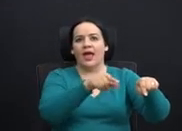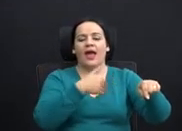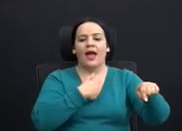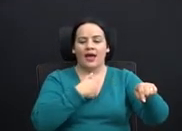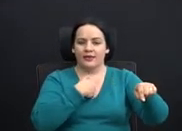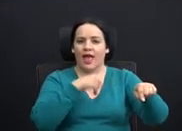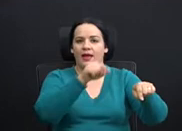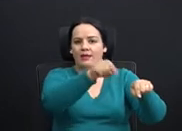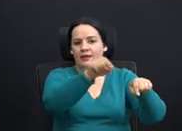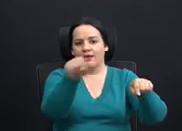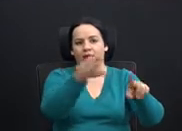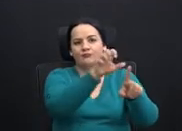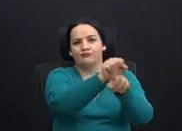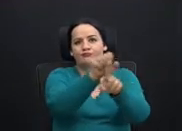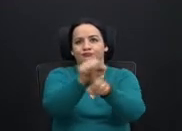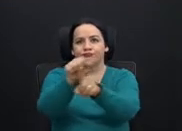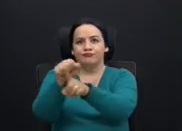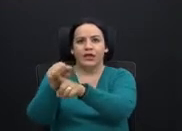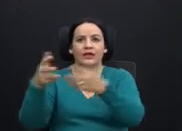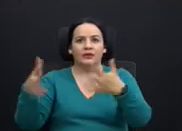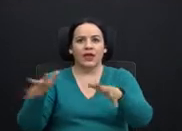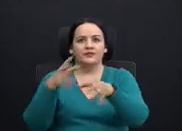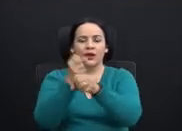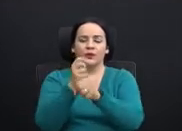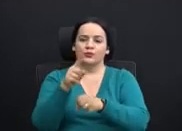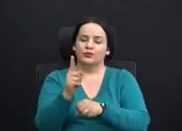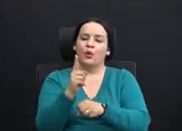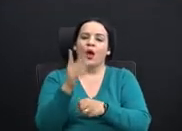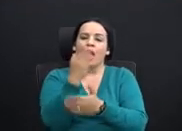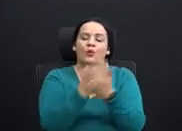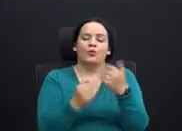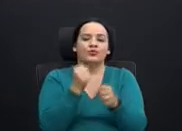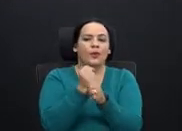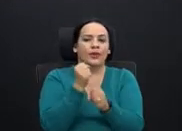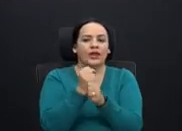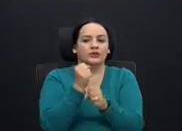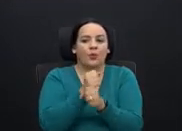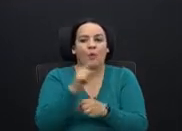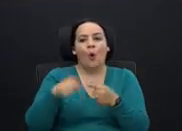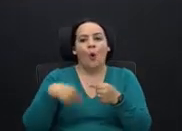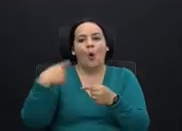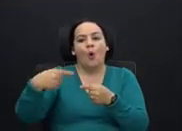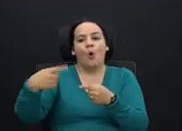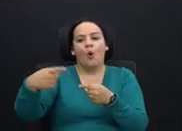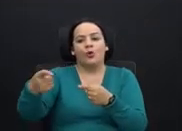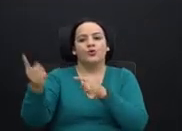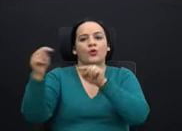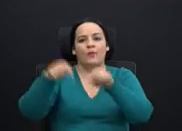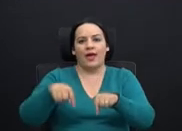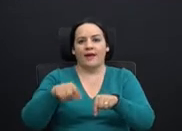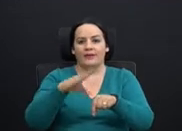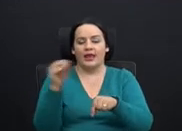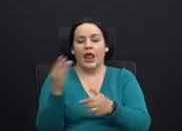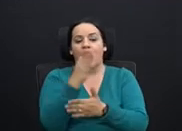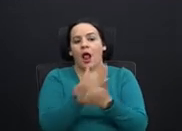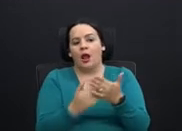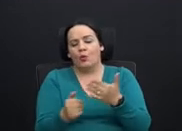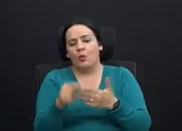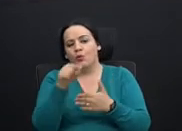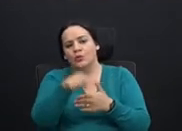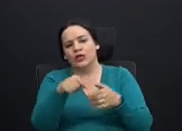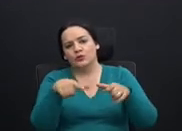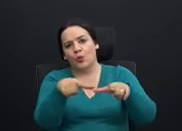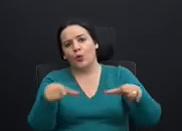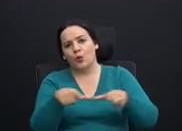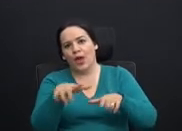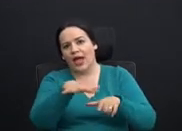se han desarrollado una serie de operativos y otra serie de operativos están por venir. Algunas de esas rastras están a pocos